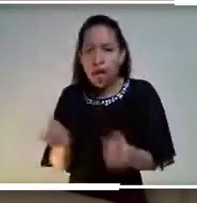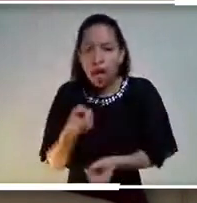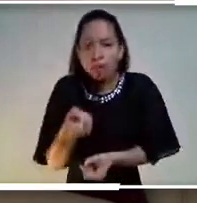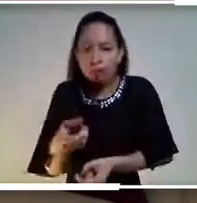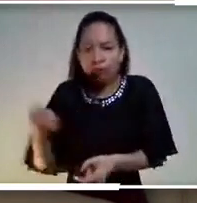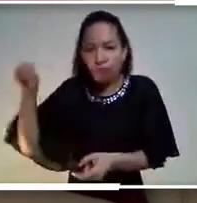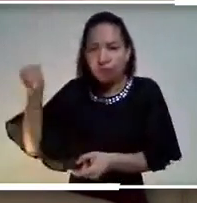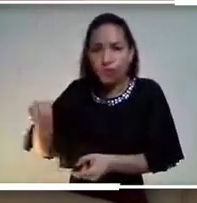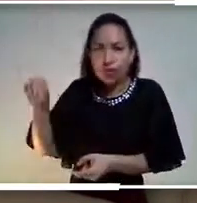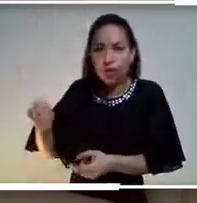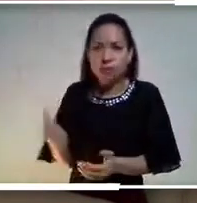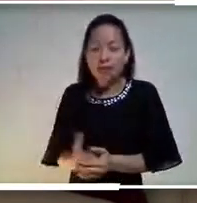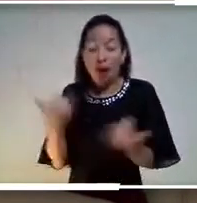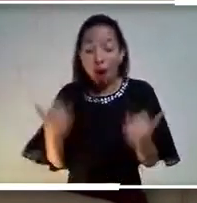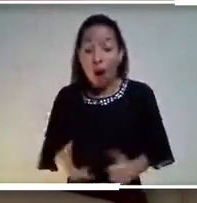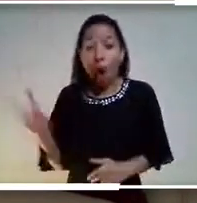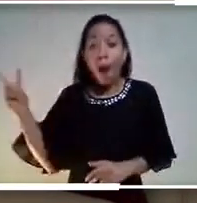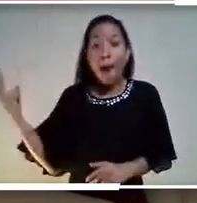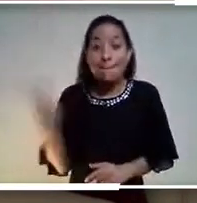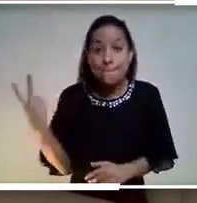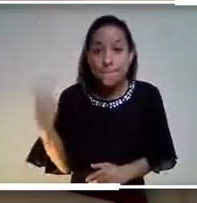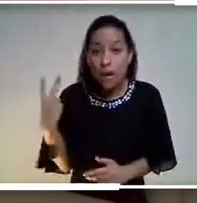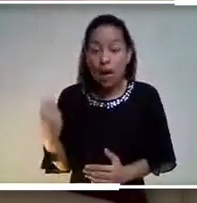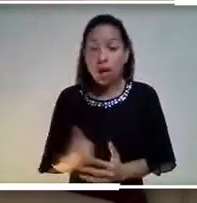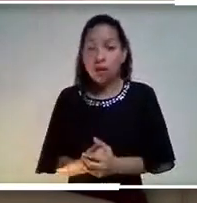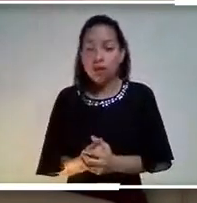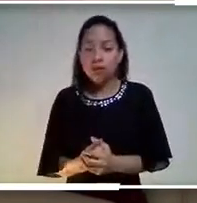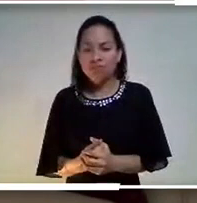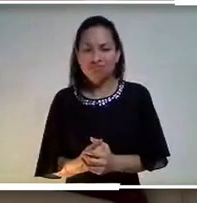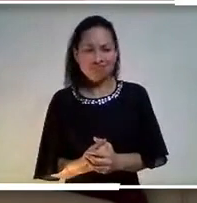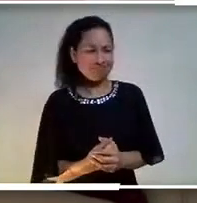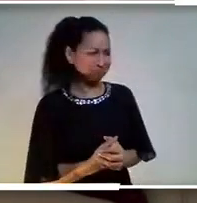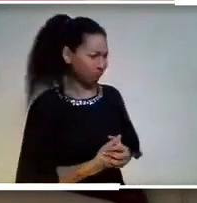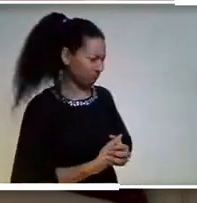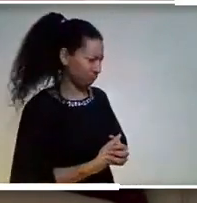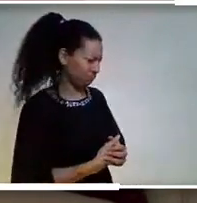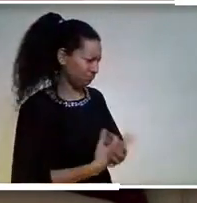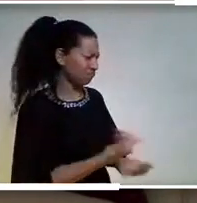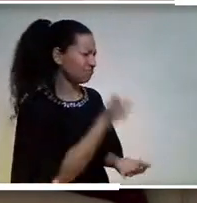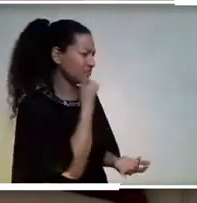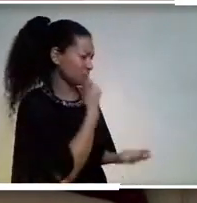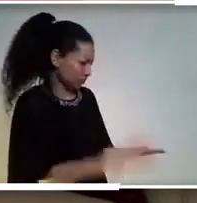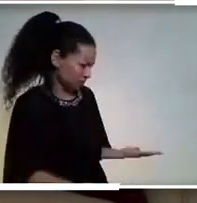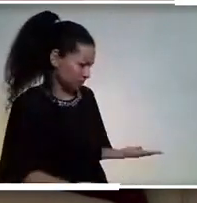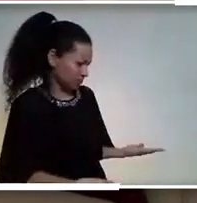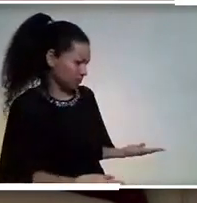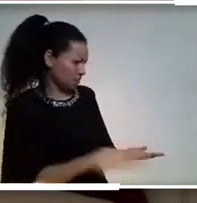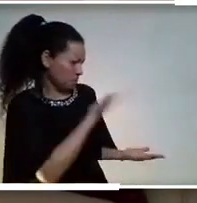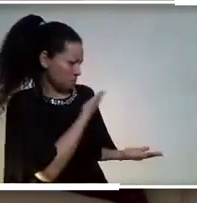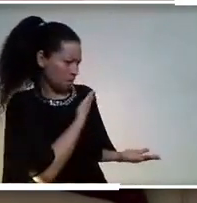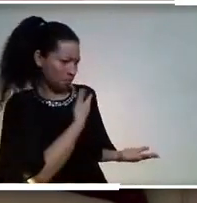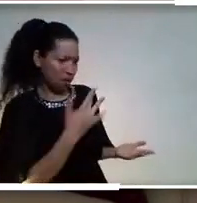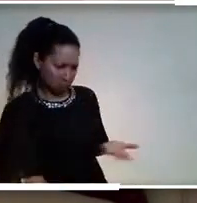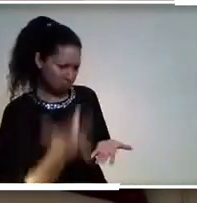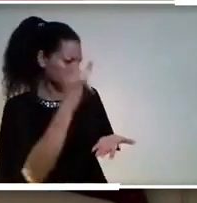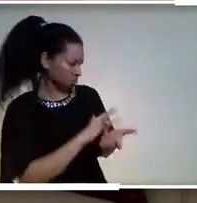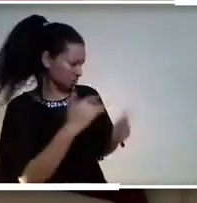viernes de que hablas mamá estoy aquí estoy en casa no estás contenta de recibirme